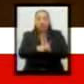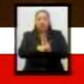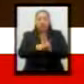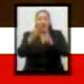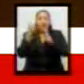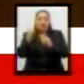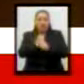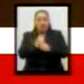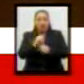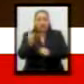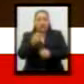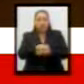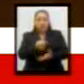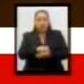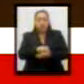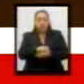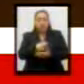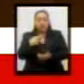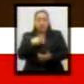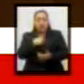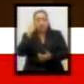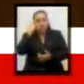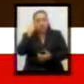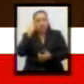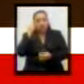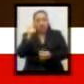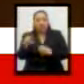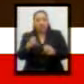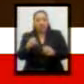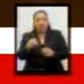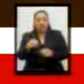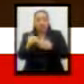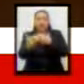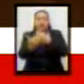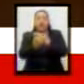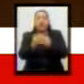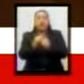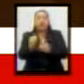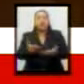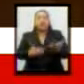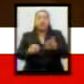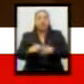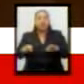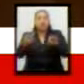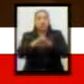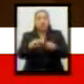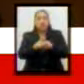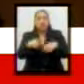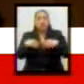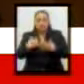no remunerado, si pensamos cómo puede contribuir a acercar el acceso a los servicios básicos, también puede estar